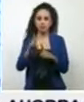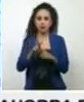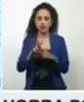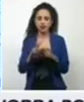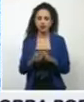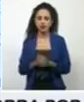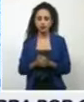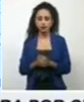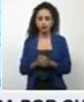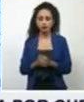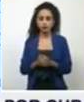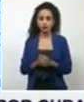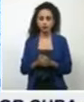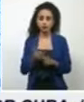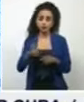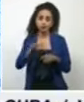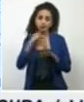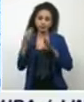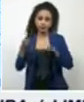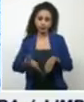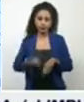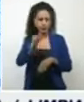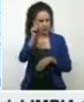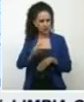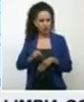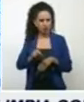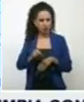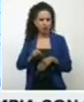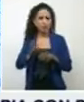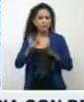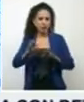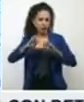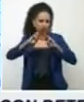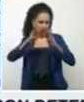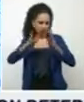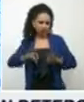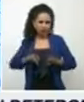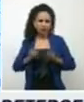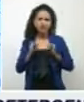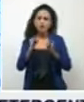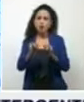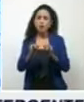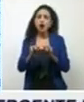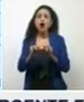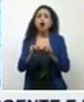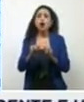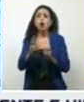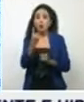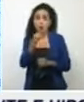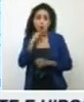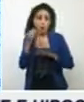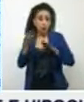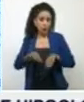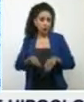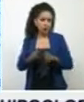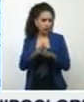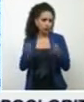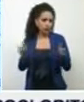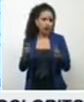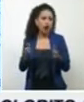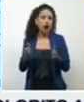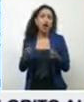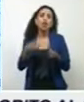en redes sociales comenta lo siguiente: cada vez que se informa de un fallecido, por lo general tiene asociada una